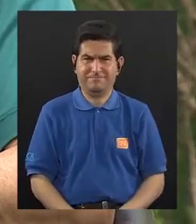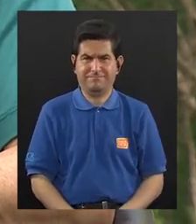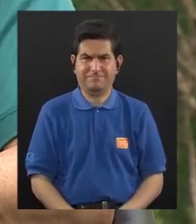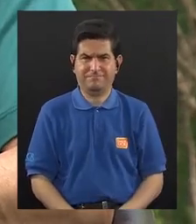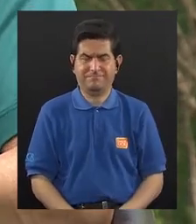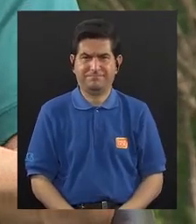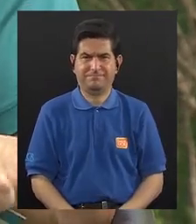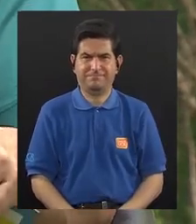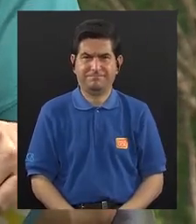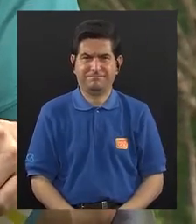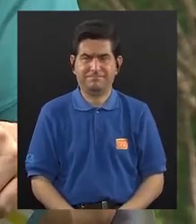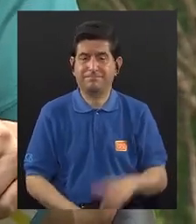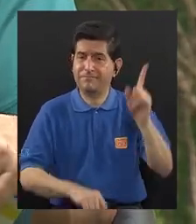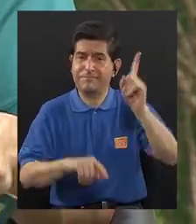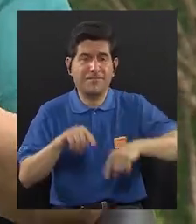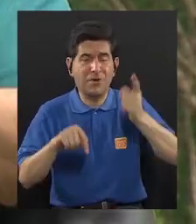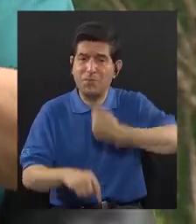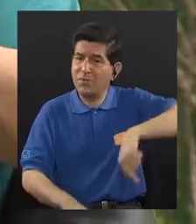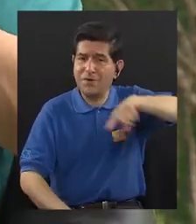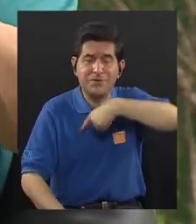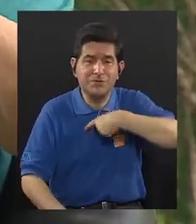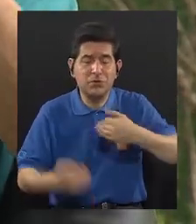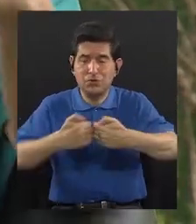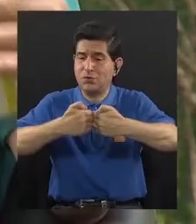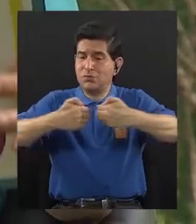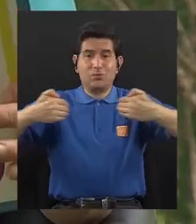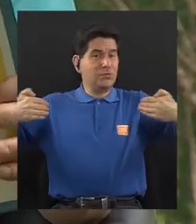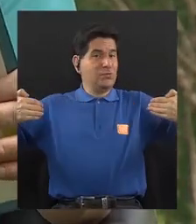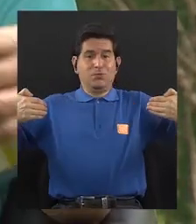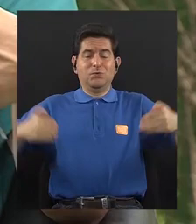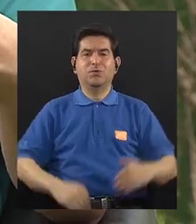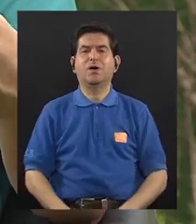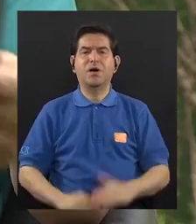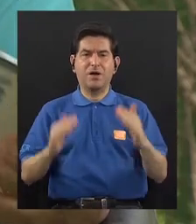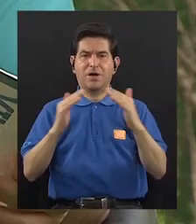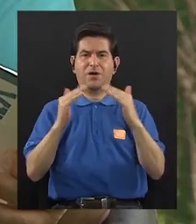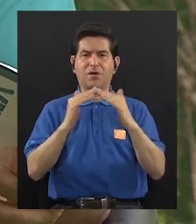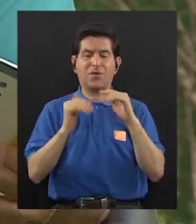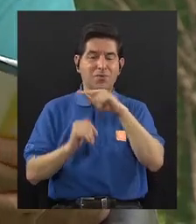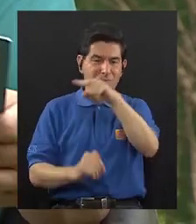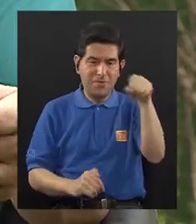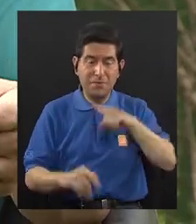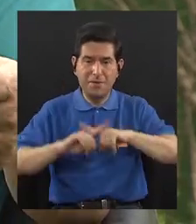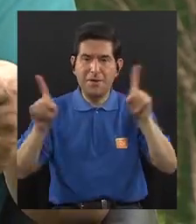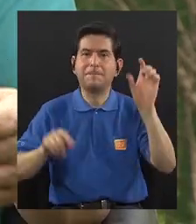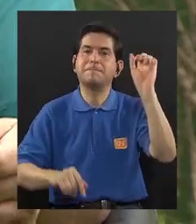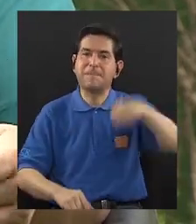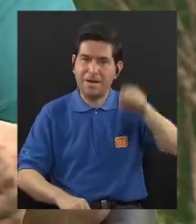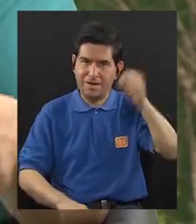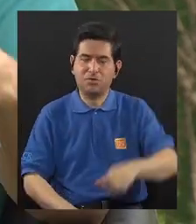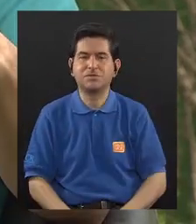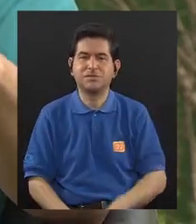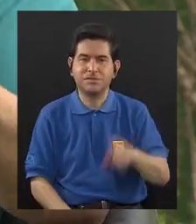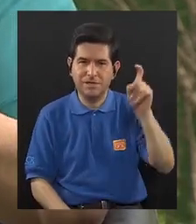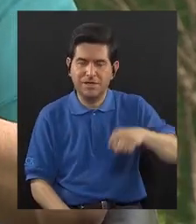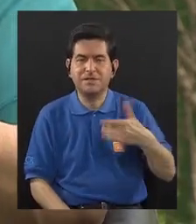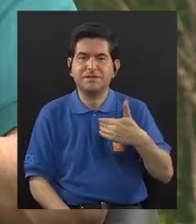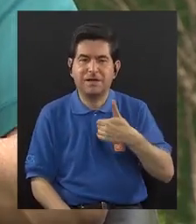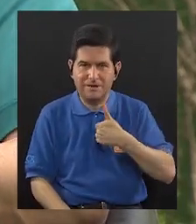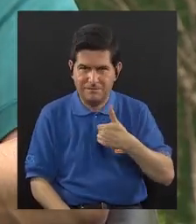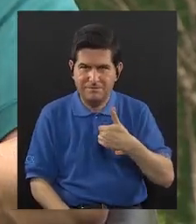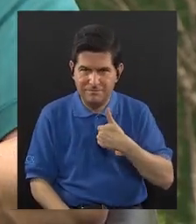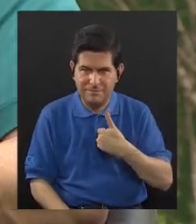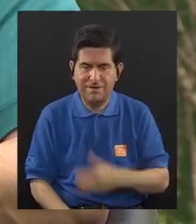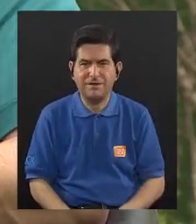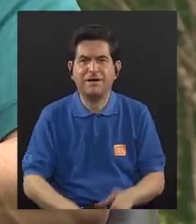no no podemos aislarnos convivimos con ellos pero que si necesitamos